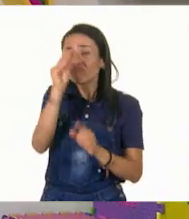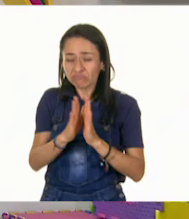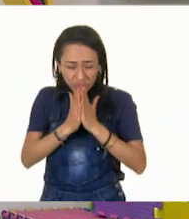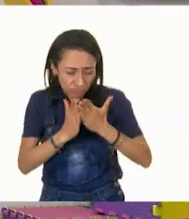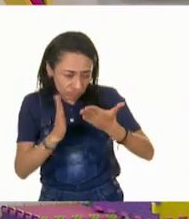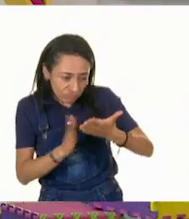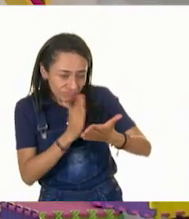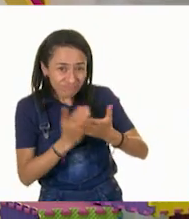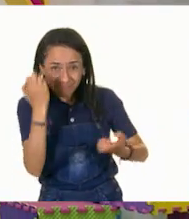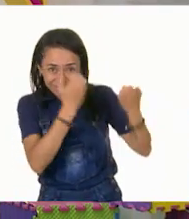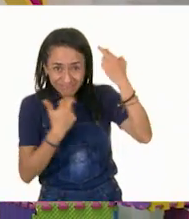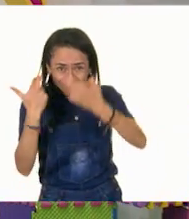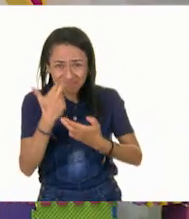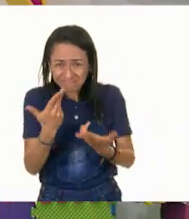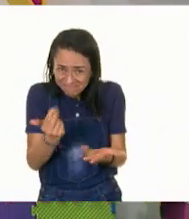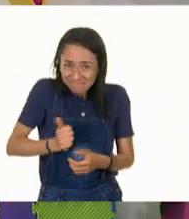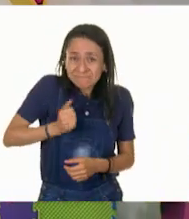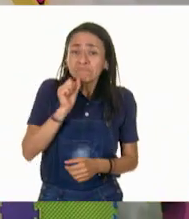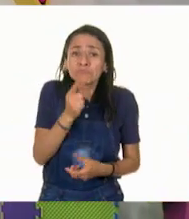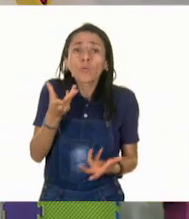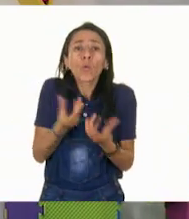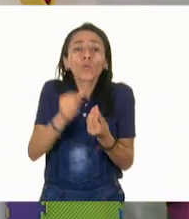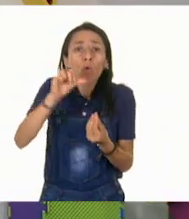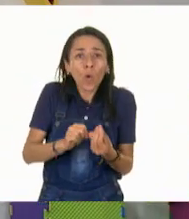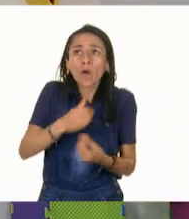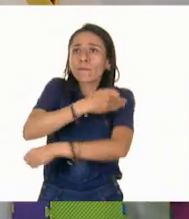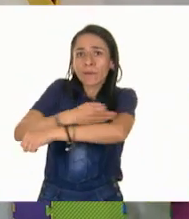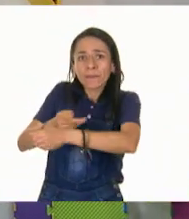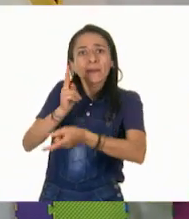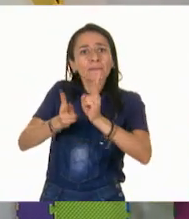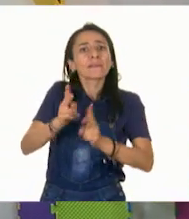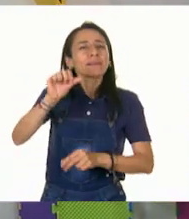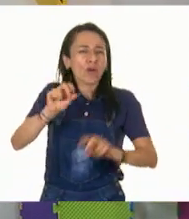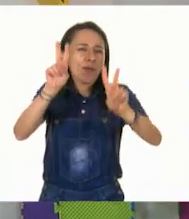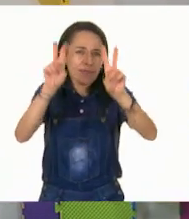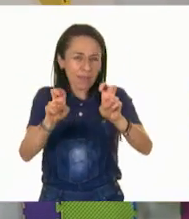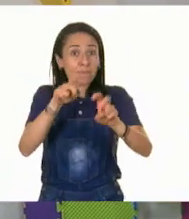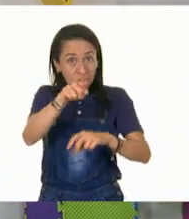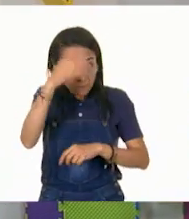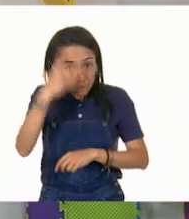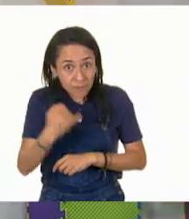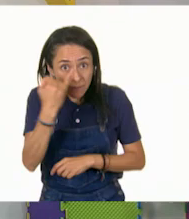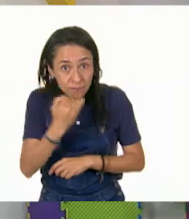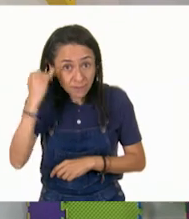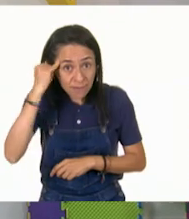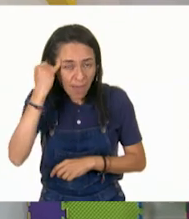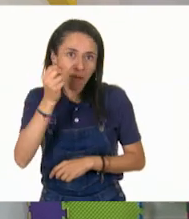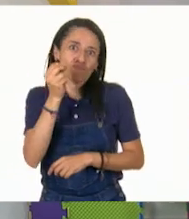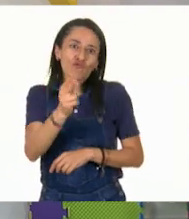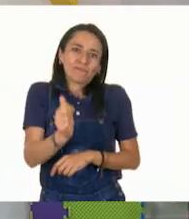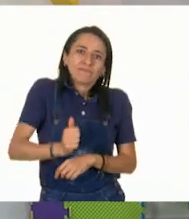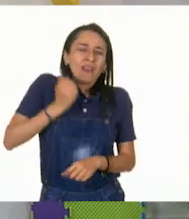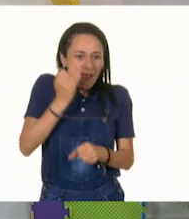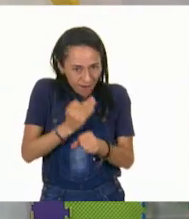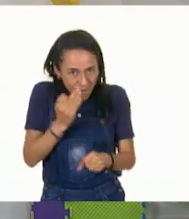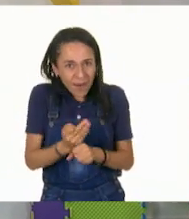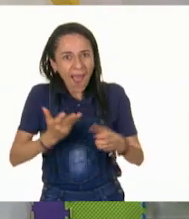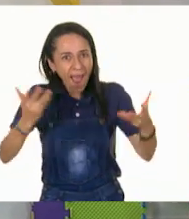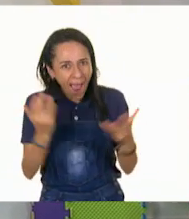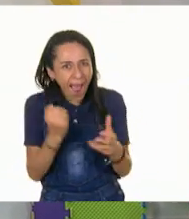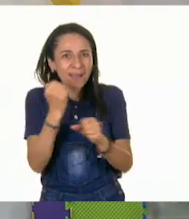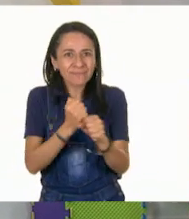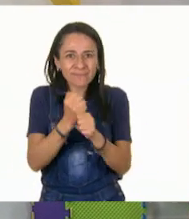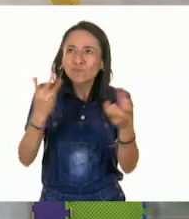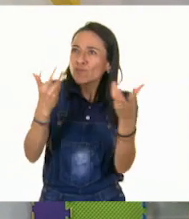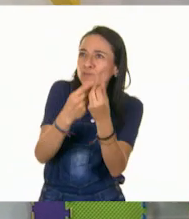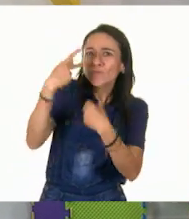tu familia. Si tienes la fortuna de hablar una lengua indígena, aprovecha también este momento para practicarla y platica con tu familia en tu lengua